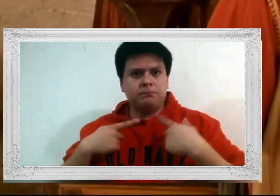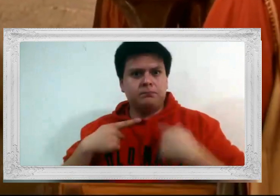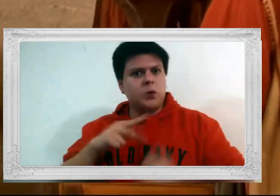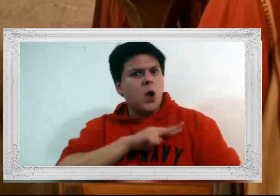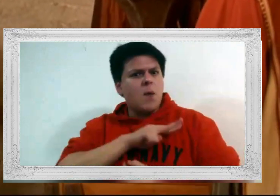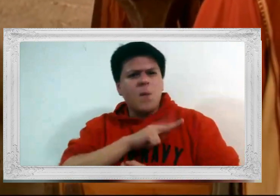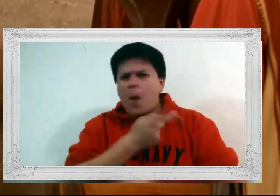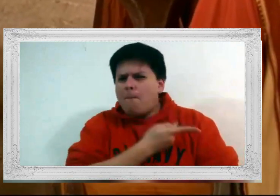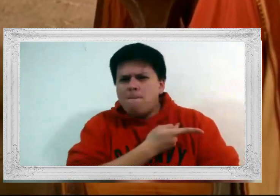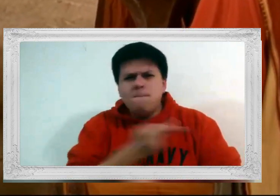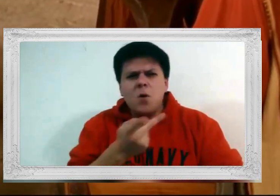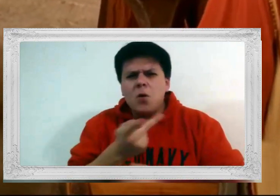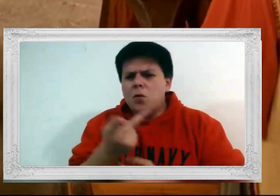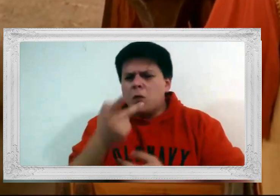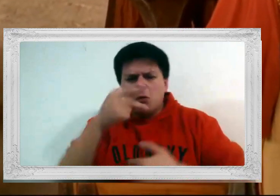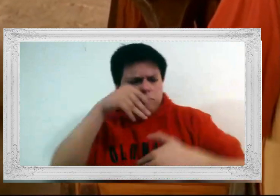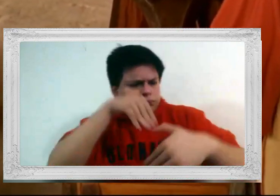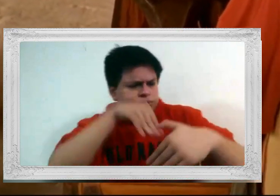muy poco valor.